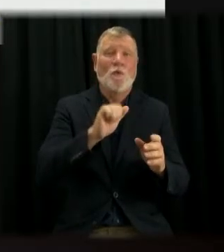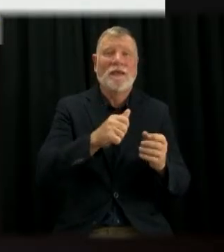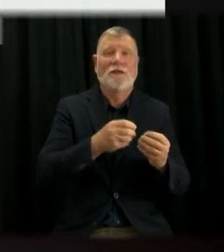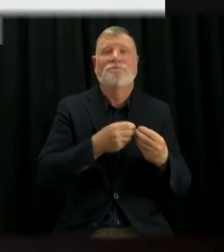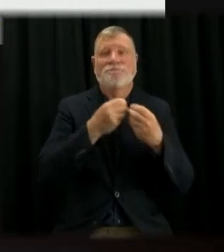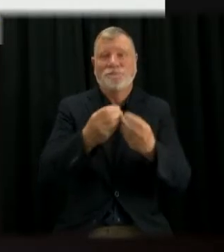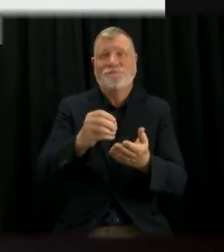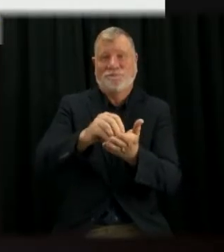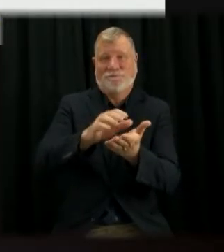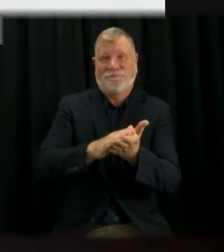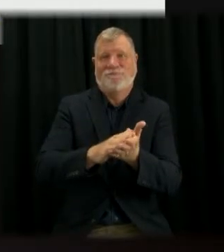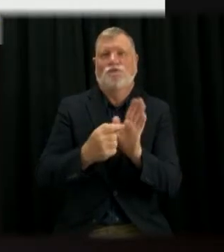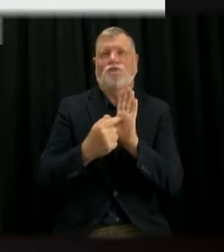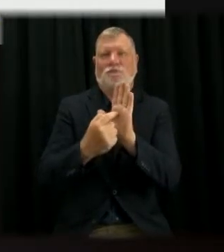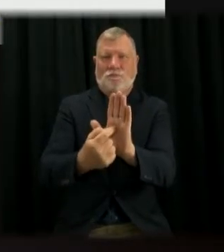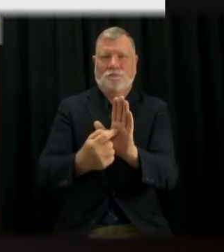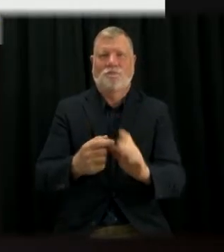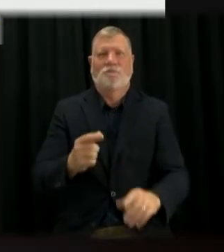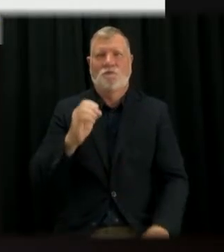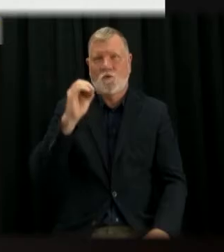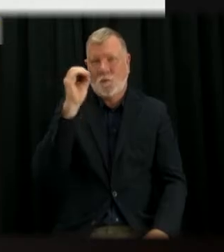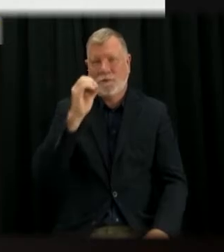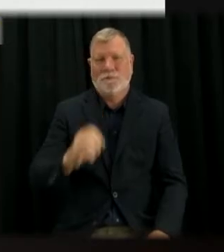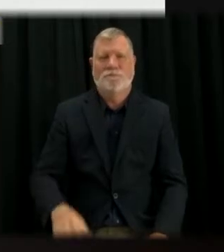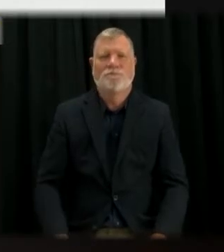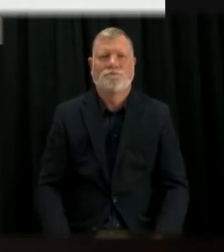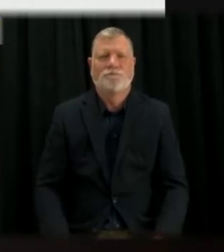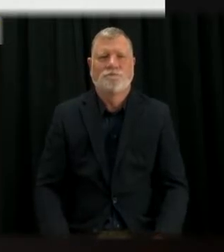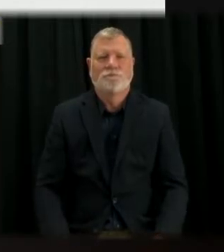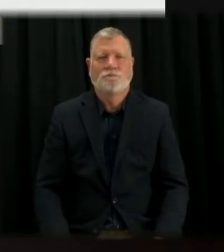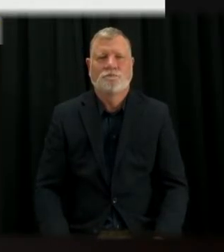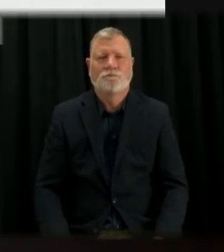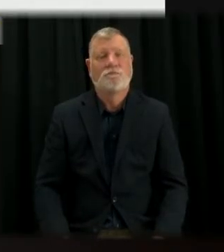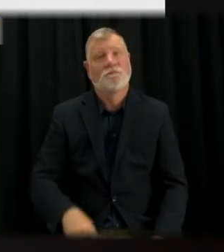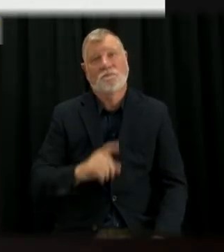emitir, para que los auditores externos puedan emitir una opinión.